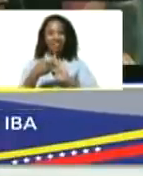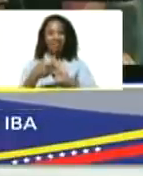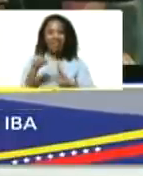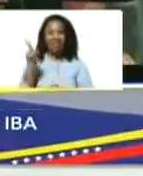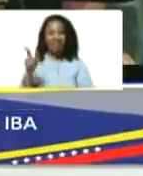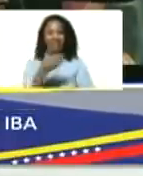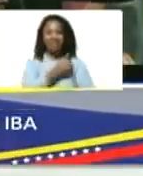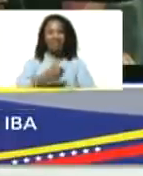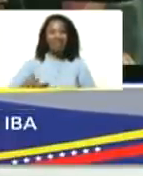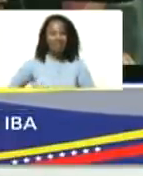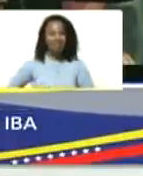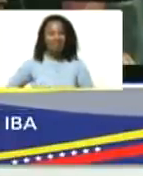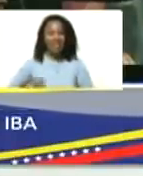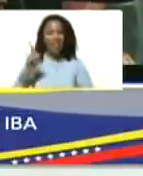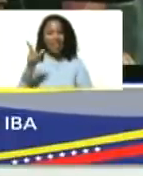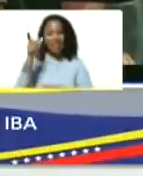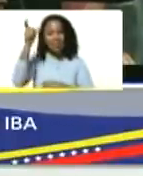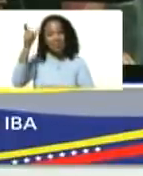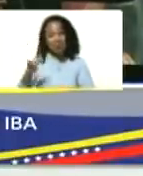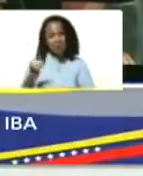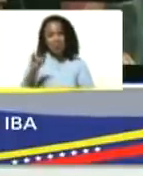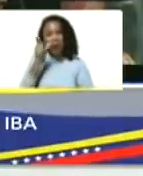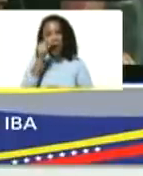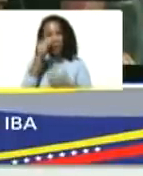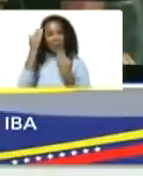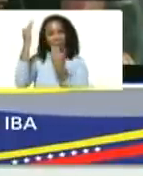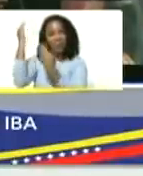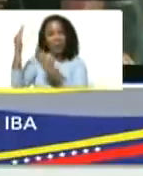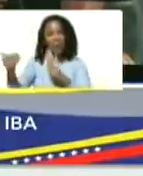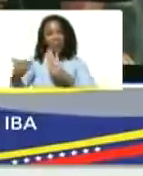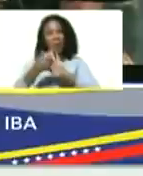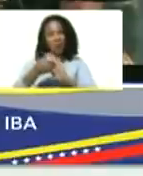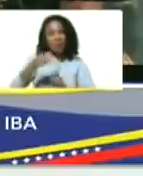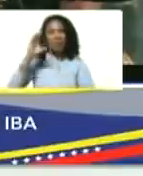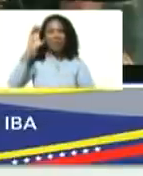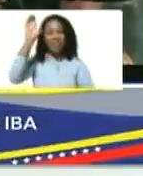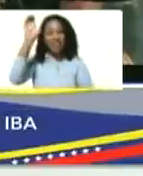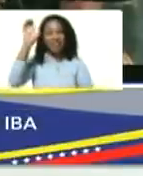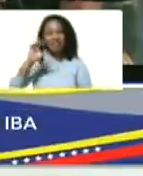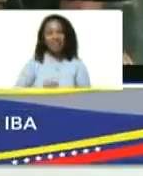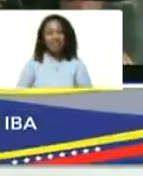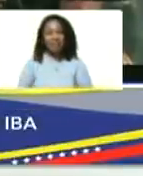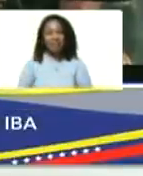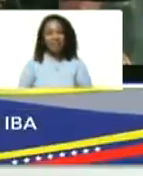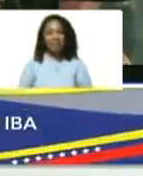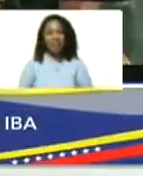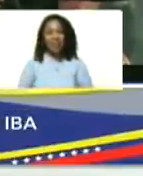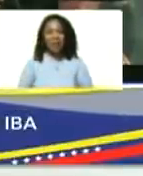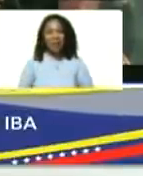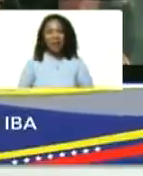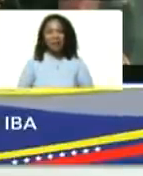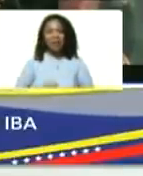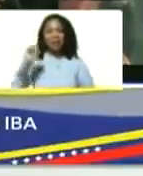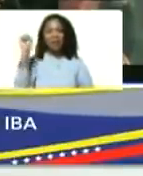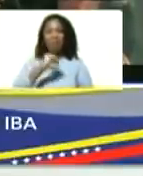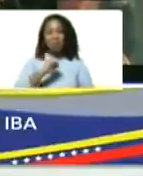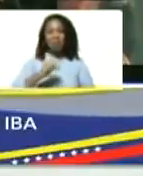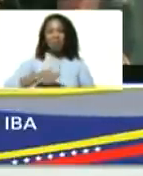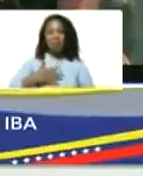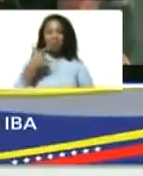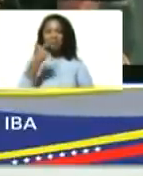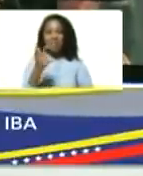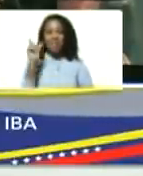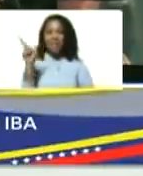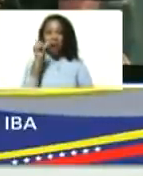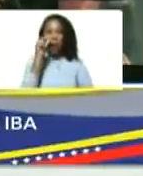presidente ese ser humano contra el país lo que sí les puedo decir que ese